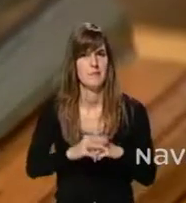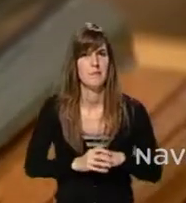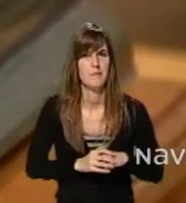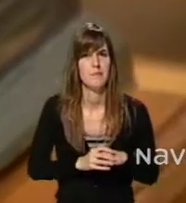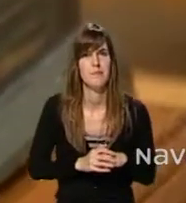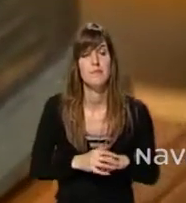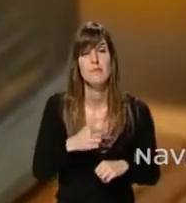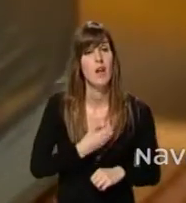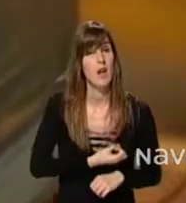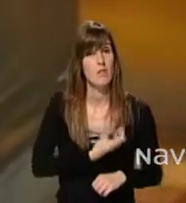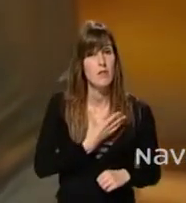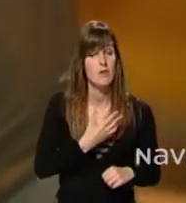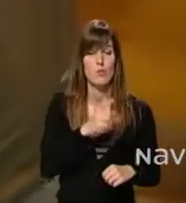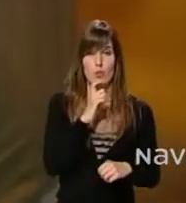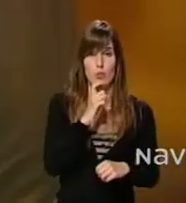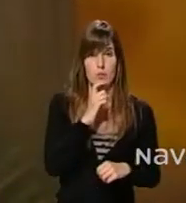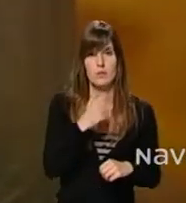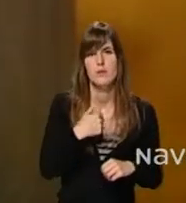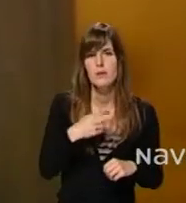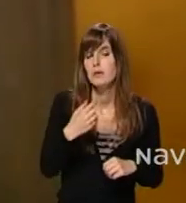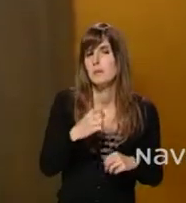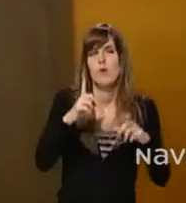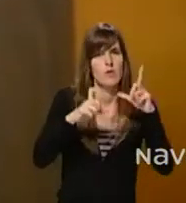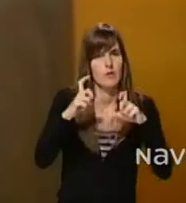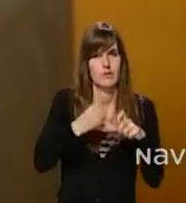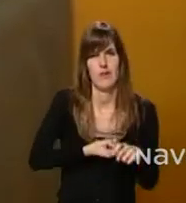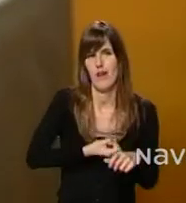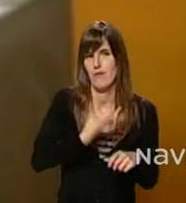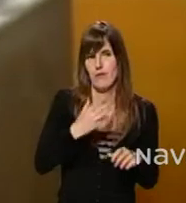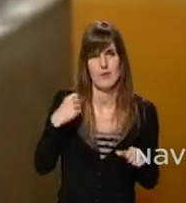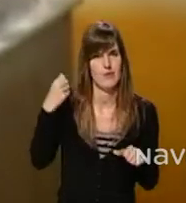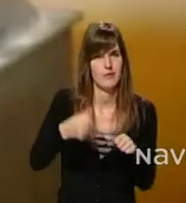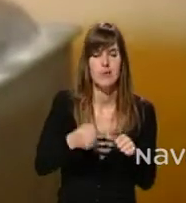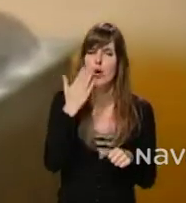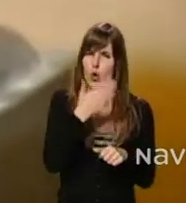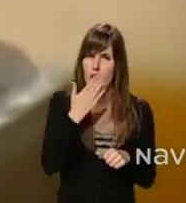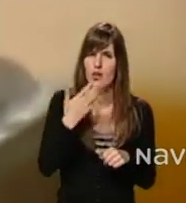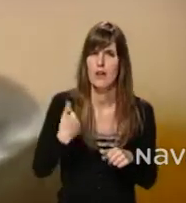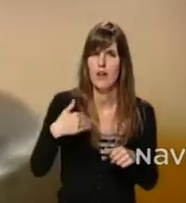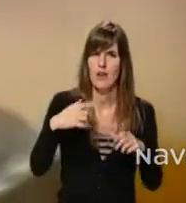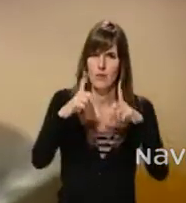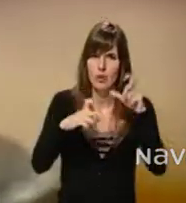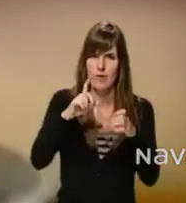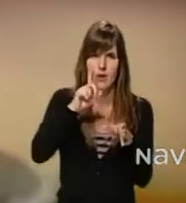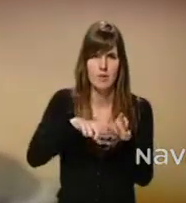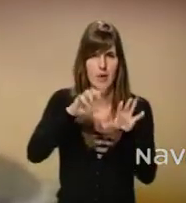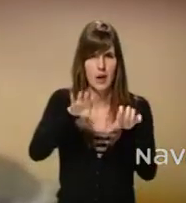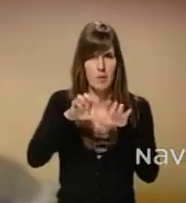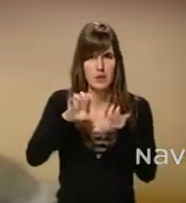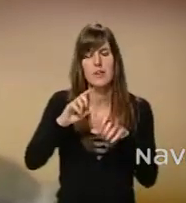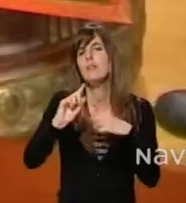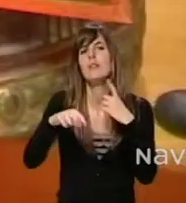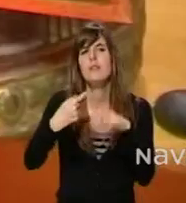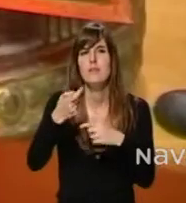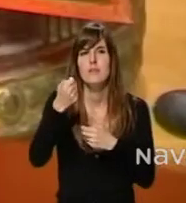Comenzó la afición bastante jovencillo por el gusto a la fotografía. Ya en mi colegio estaba en el club de fotografía. Después seguí presentándome